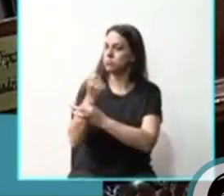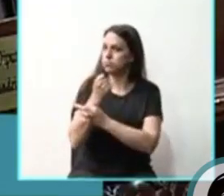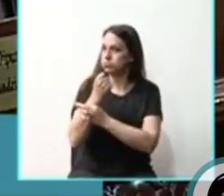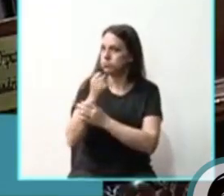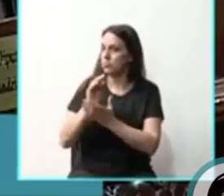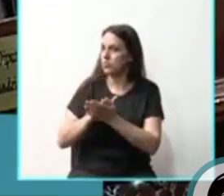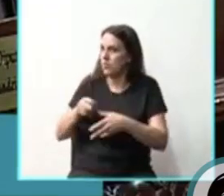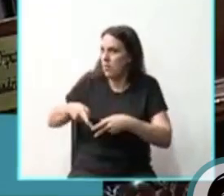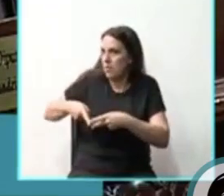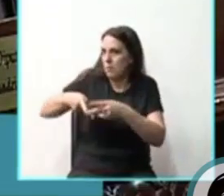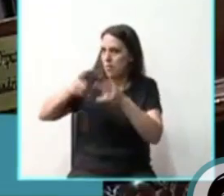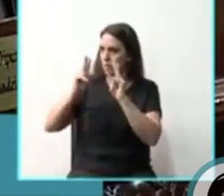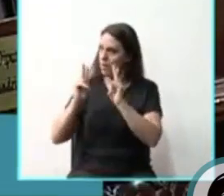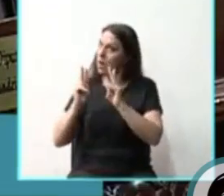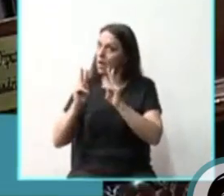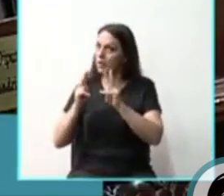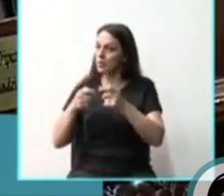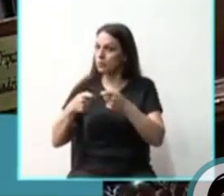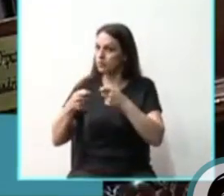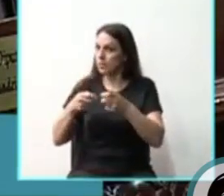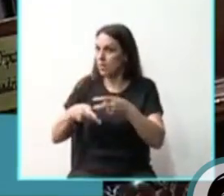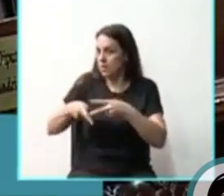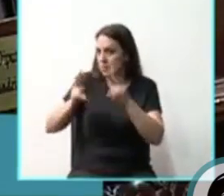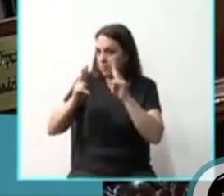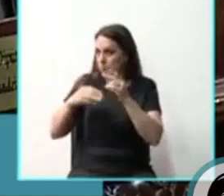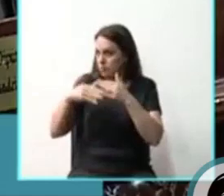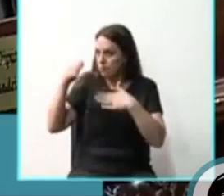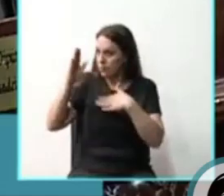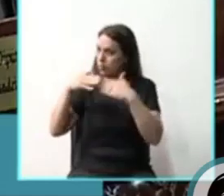de las grandes constructoras